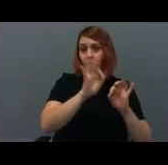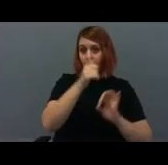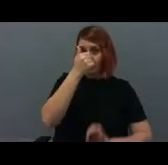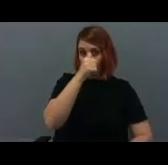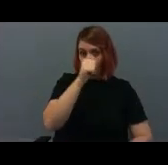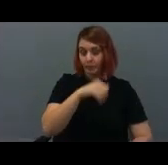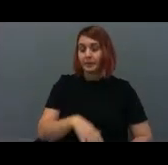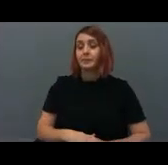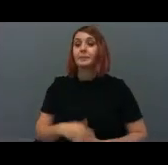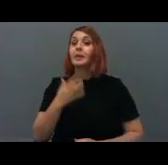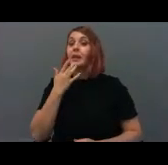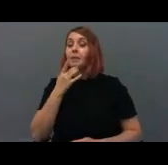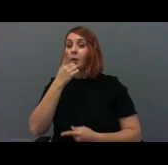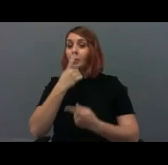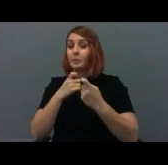Por ejemplo,